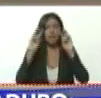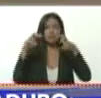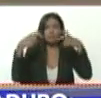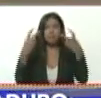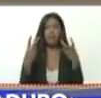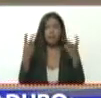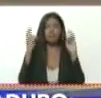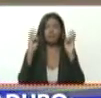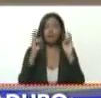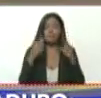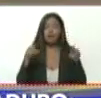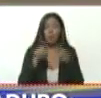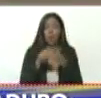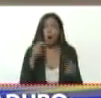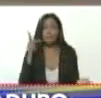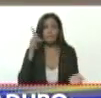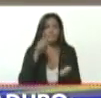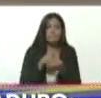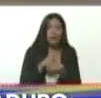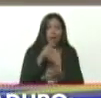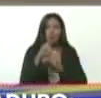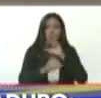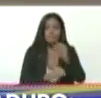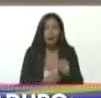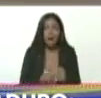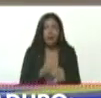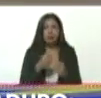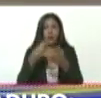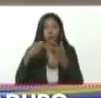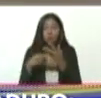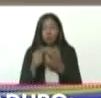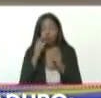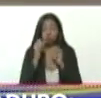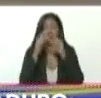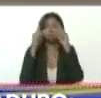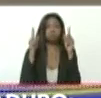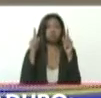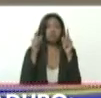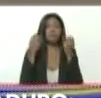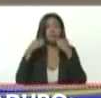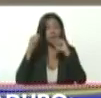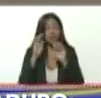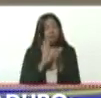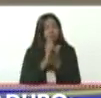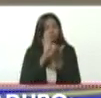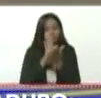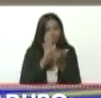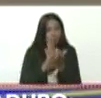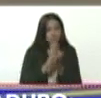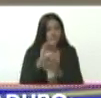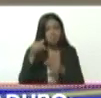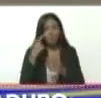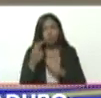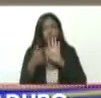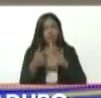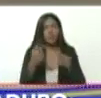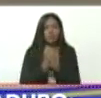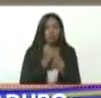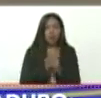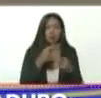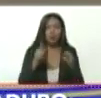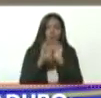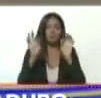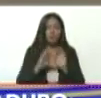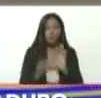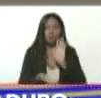sobre este tema de acceso a los bienes, de precios. Tengo una sorpresa, estamos preparando, ya vamos a trabajar en esa materia,